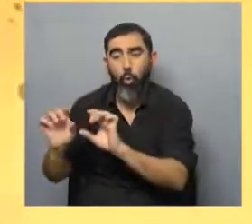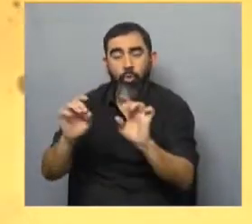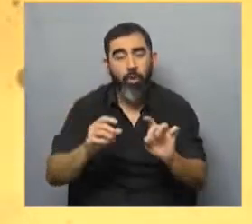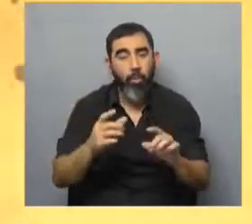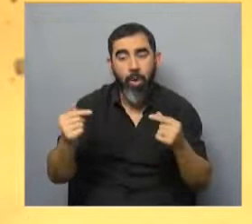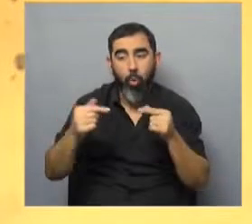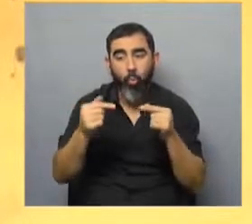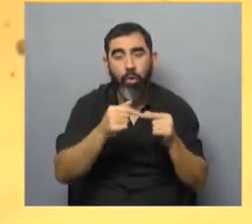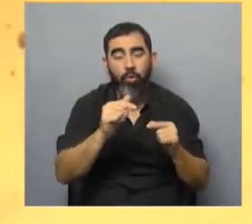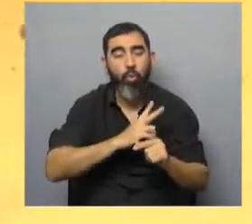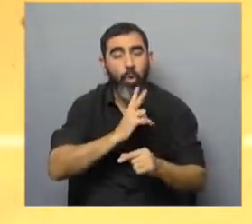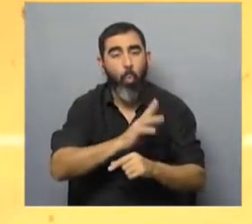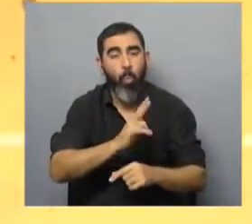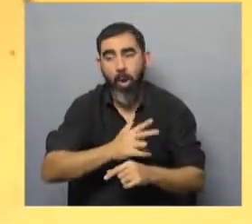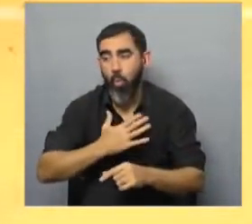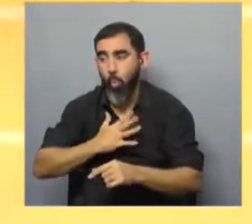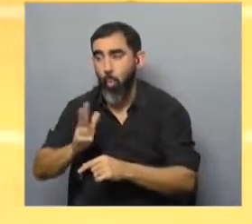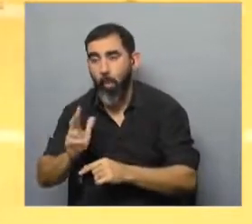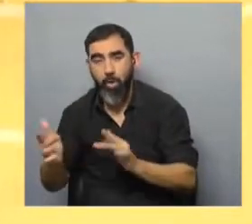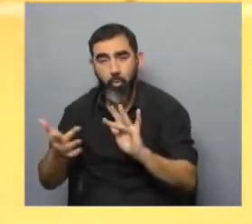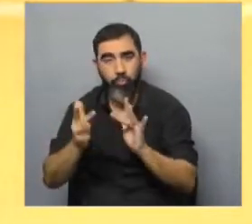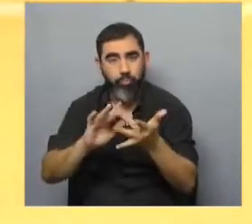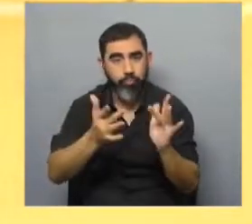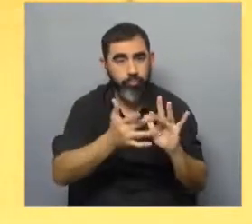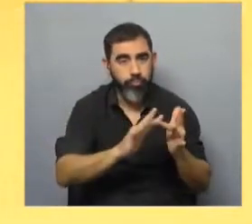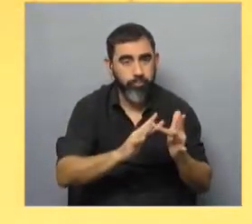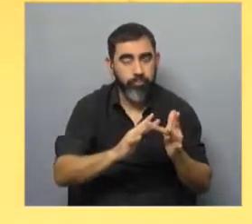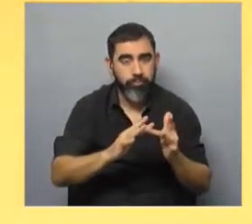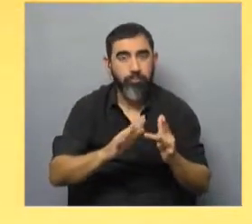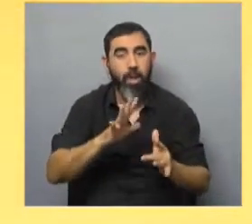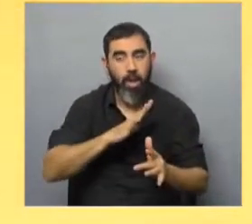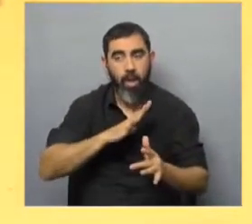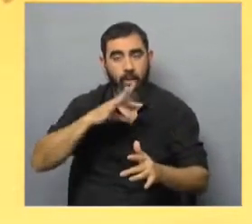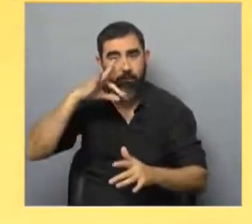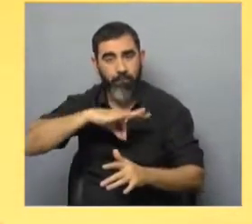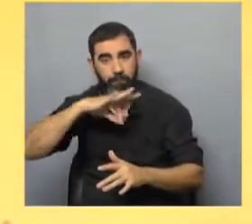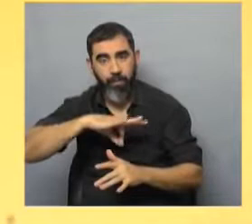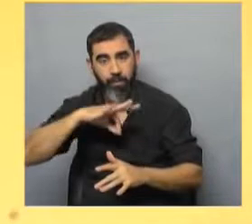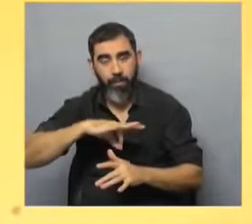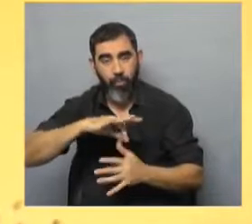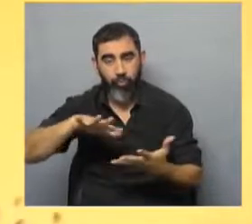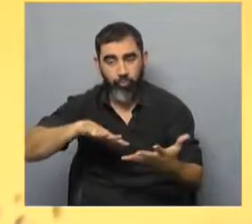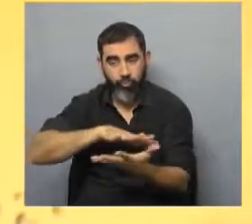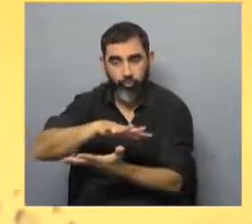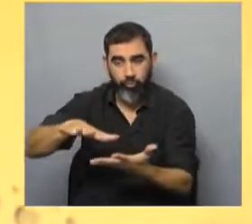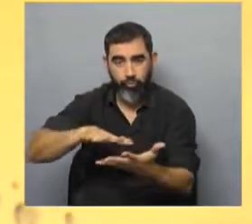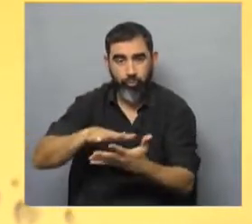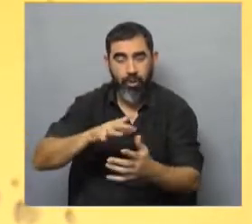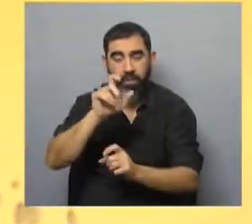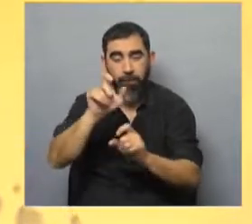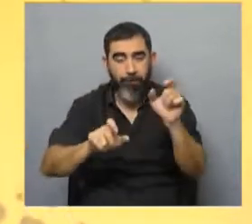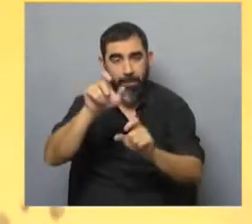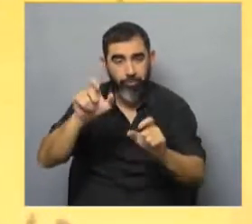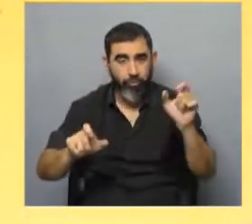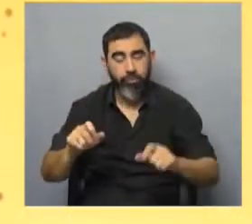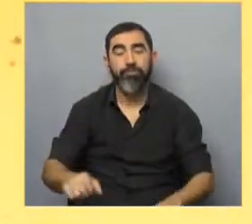entre humanos, como que el virus estaba presente en zonas más urbanizadas sobre